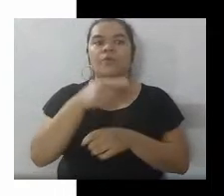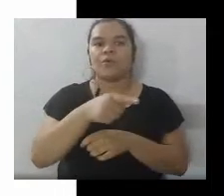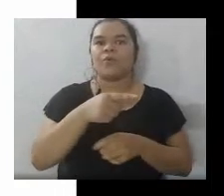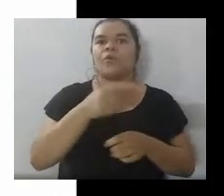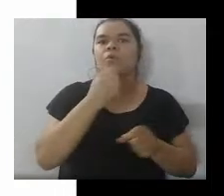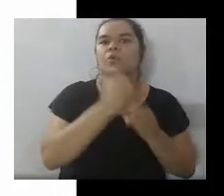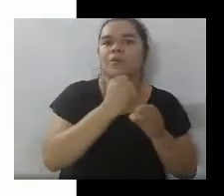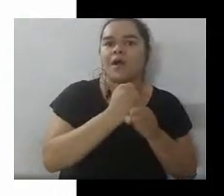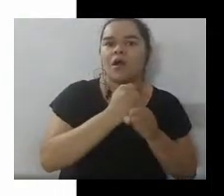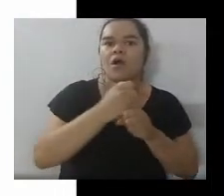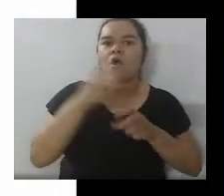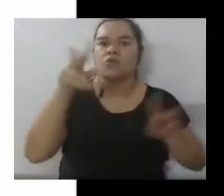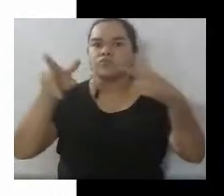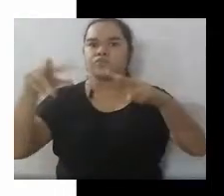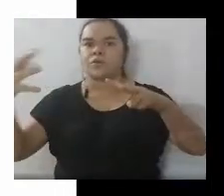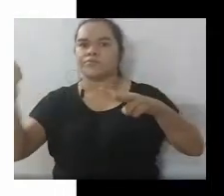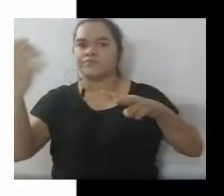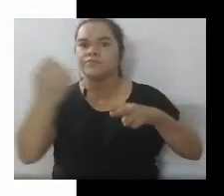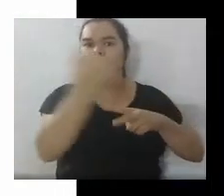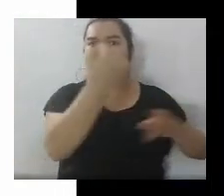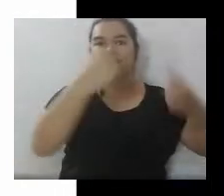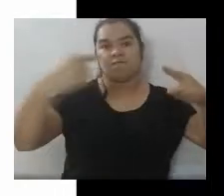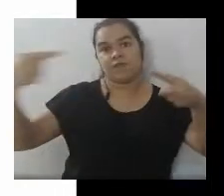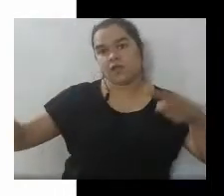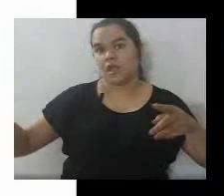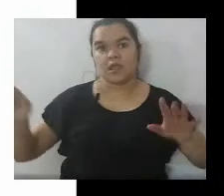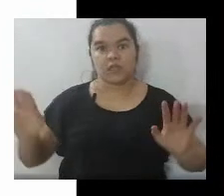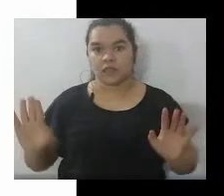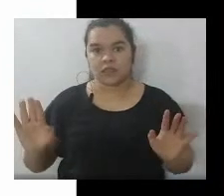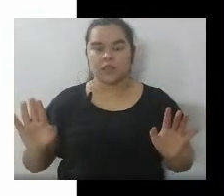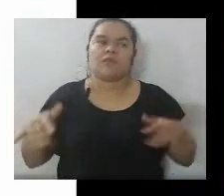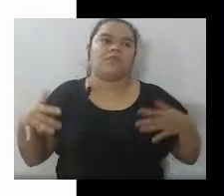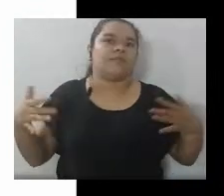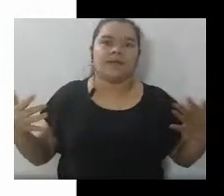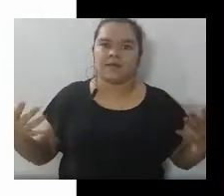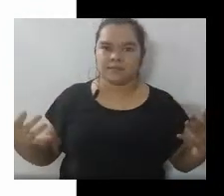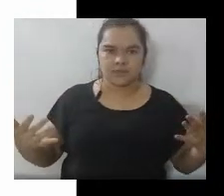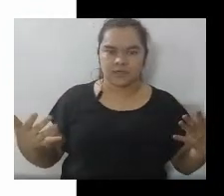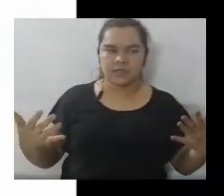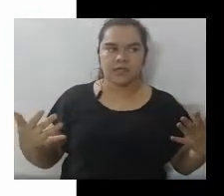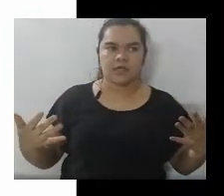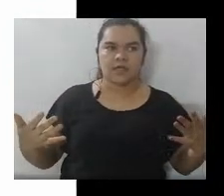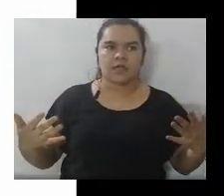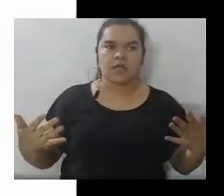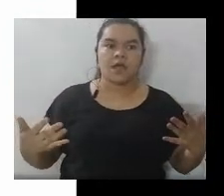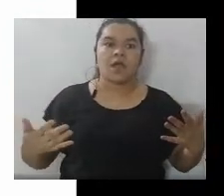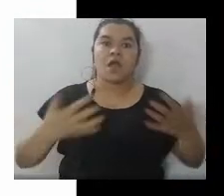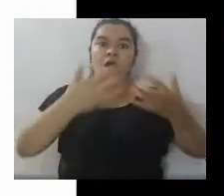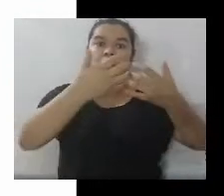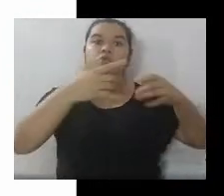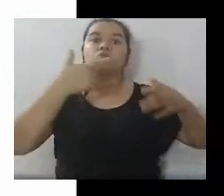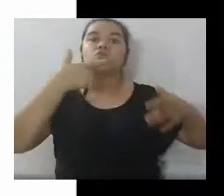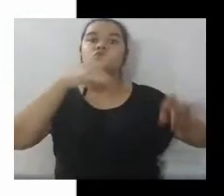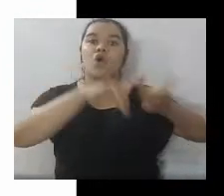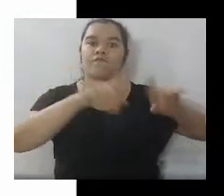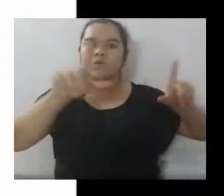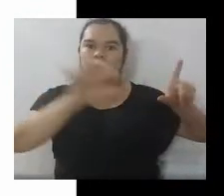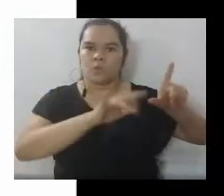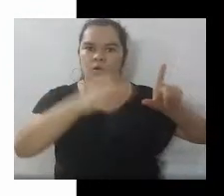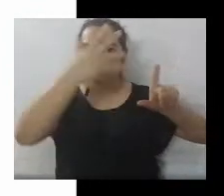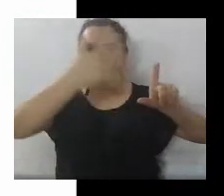del saber, desde el punto de vista en que podamos salir a colaborar en el desarrollo de software desde el punto de